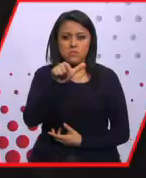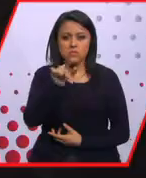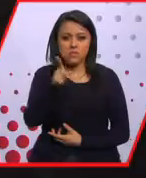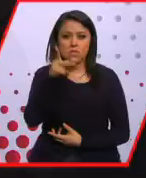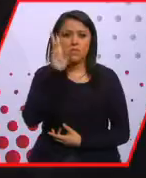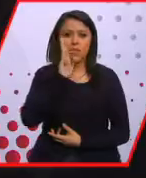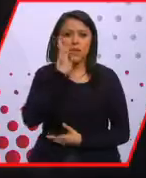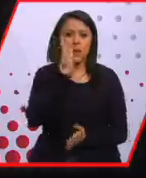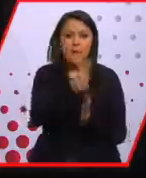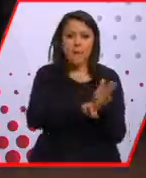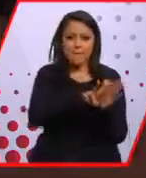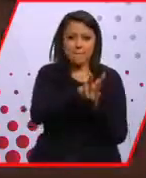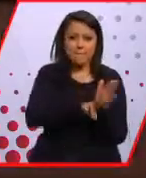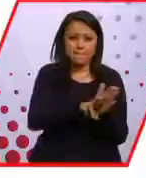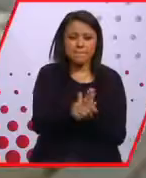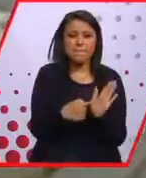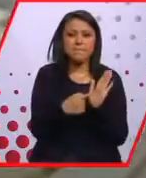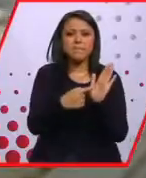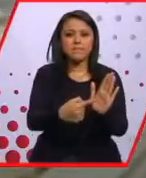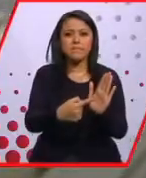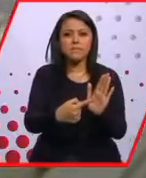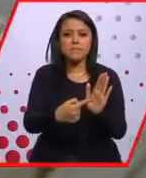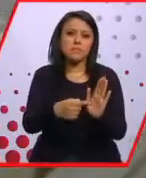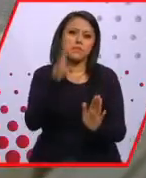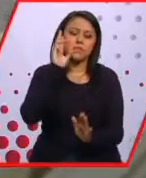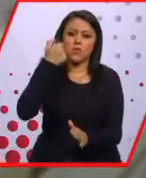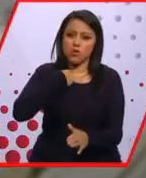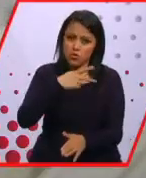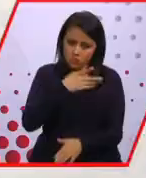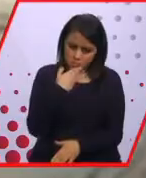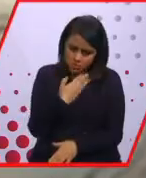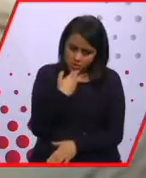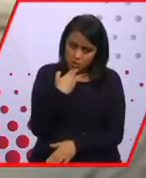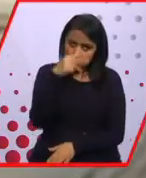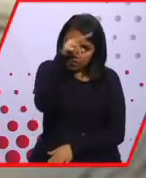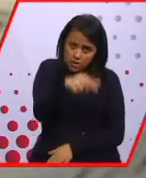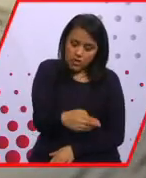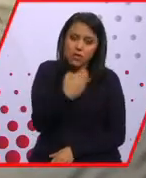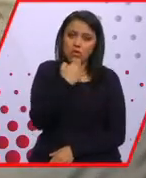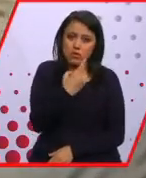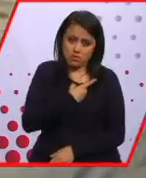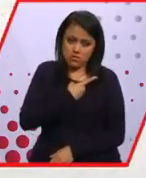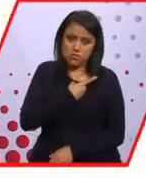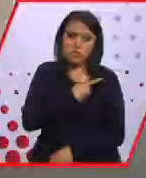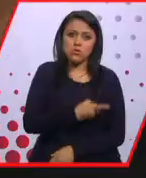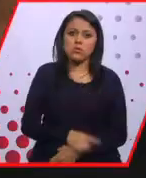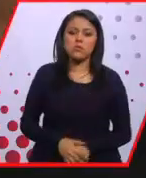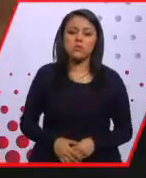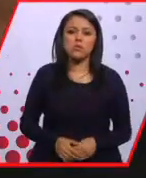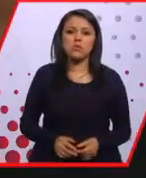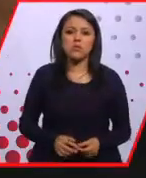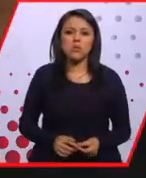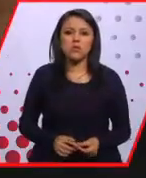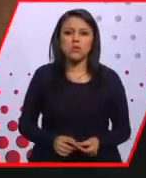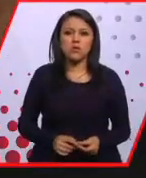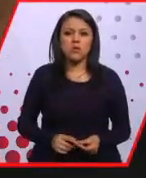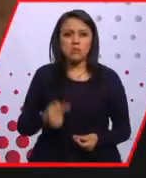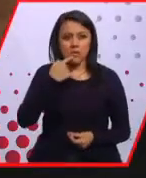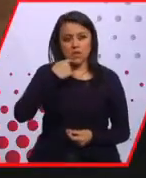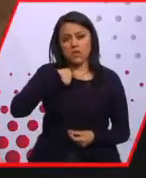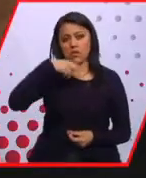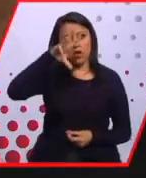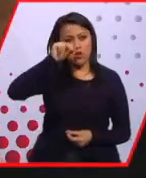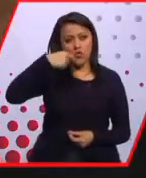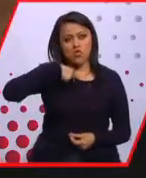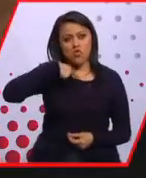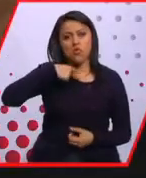la carga de ese día que menciona es la prueba de inocencia. Porque yo era el responsable de esos almacenes, dicen que me culpan a mí, pero